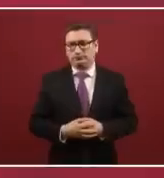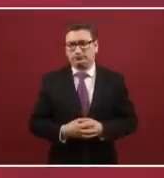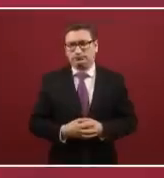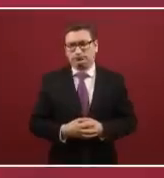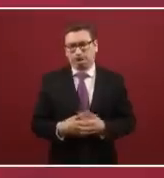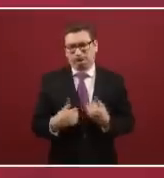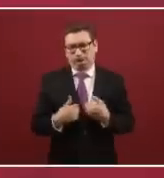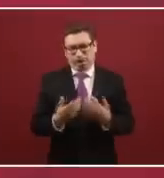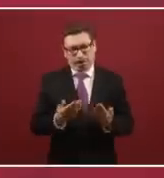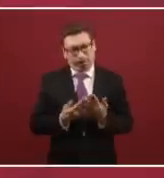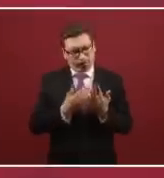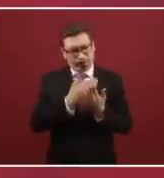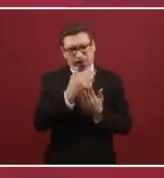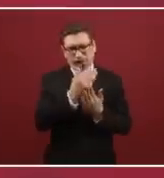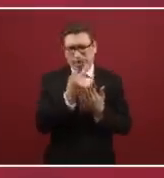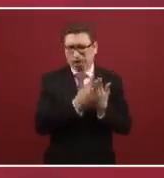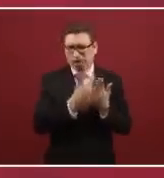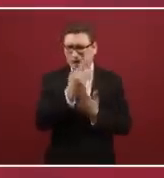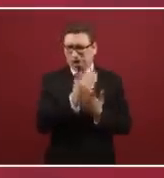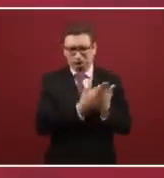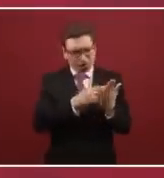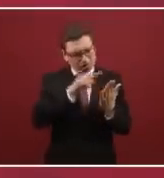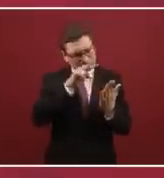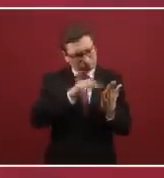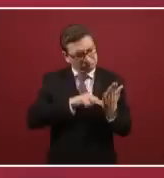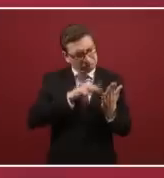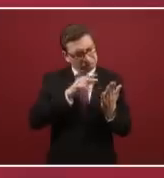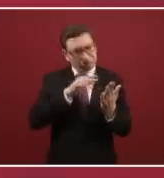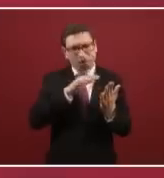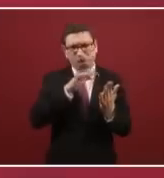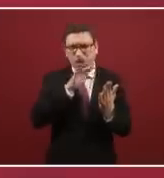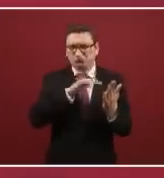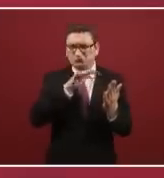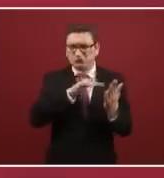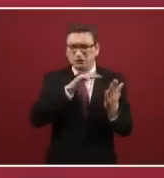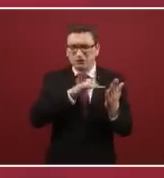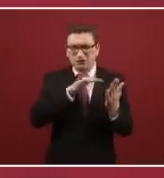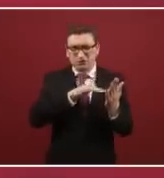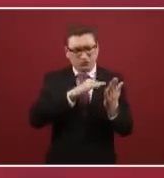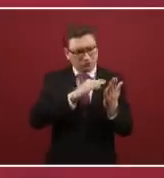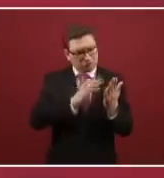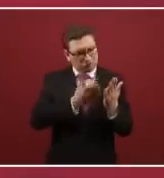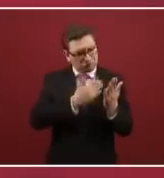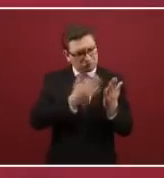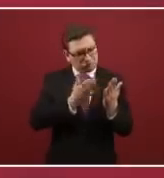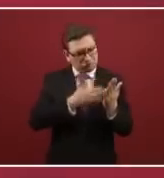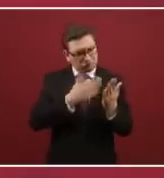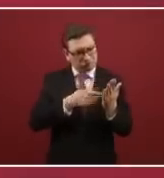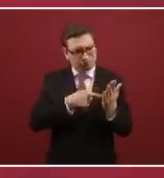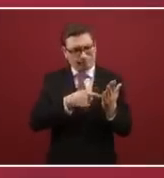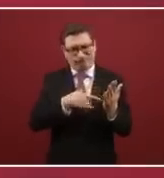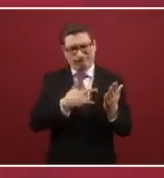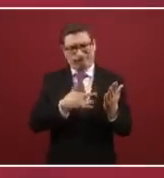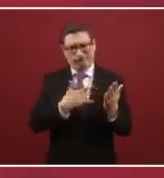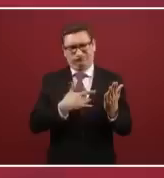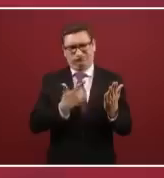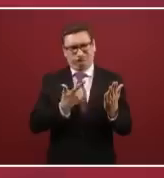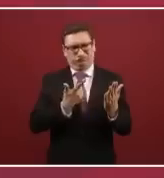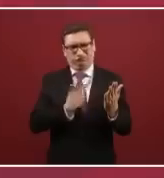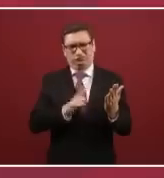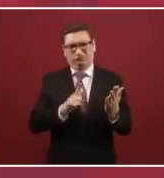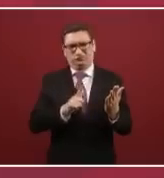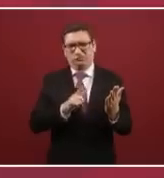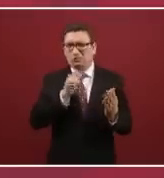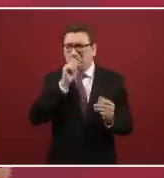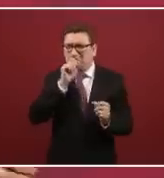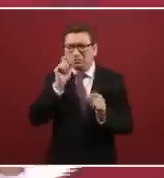Leo el programa y pues no me gustó porque era lo mismo, ¿no?